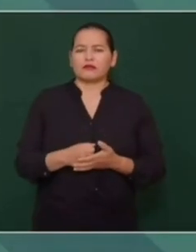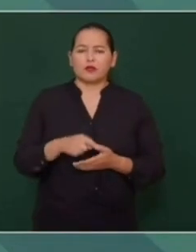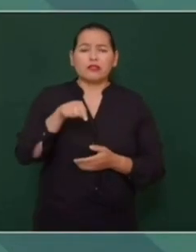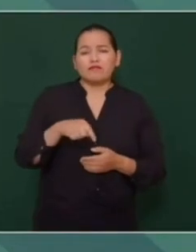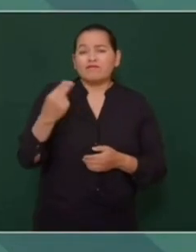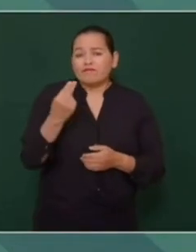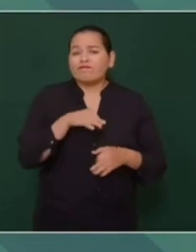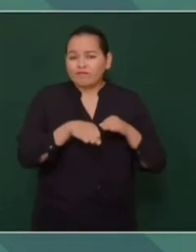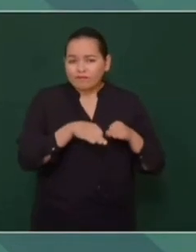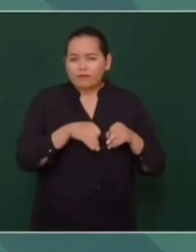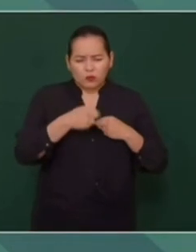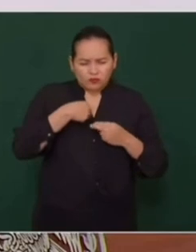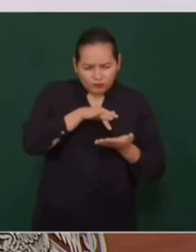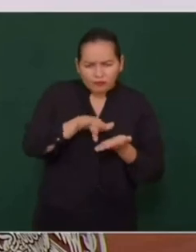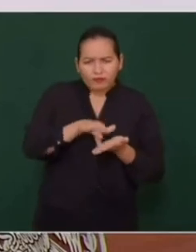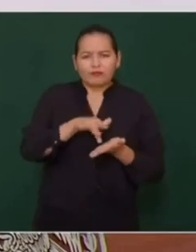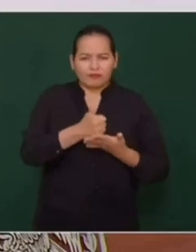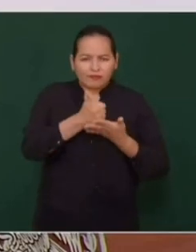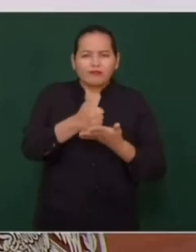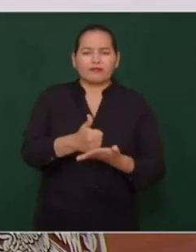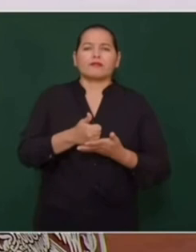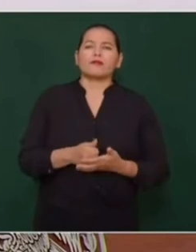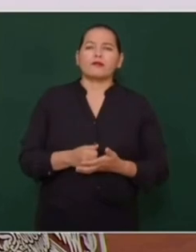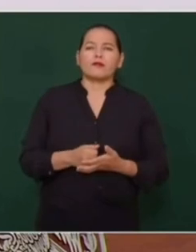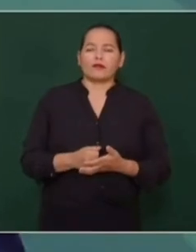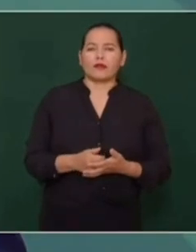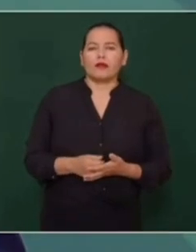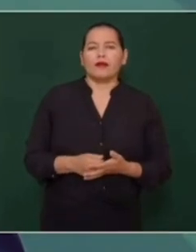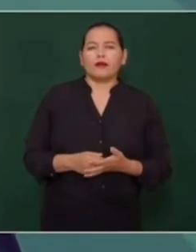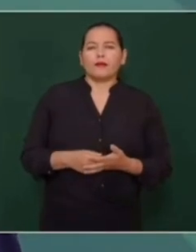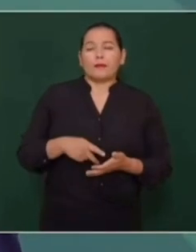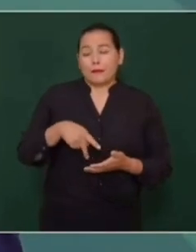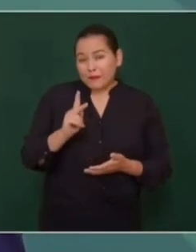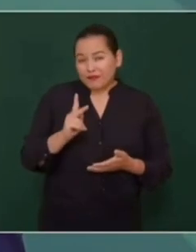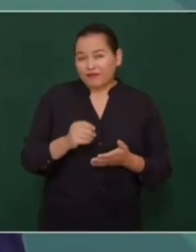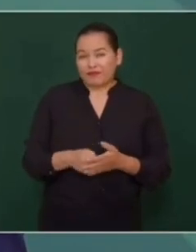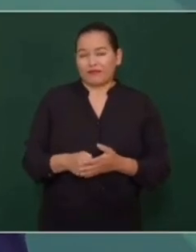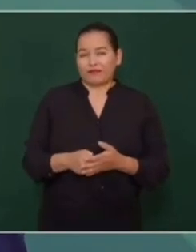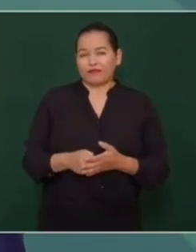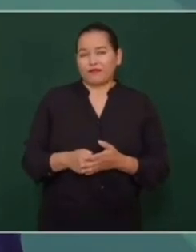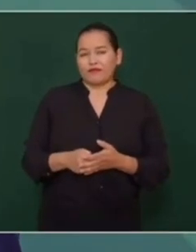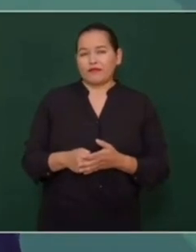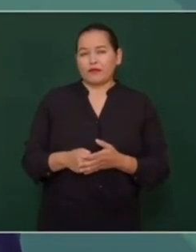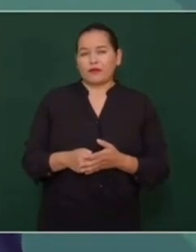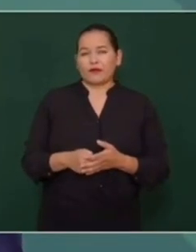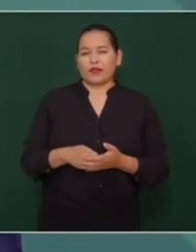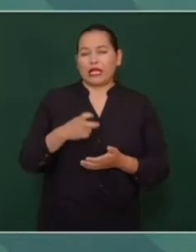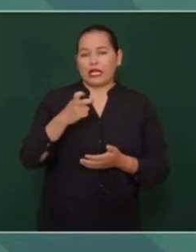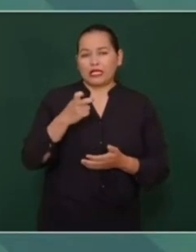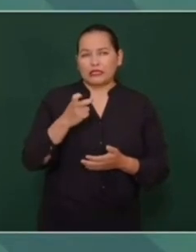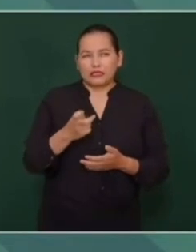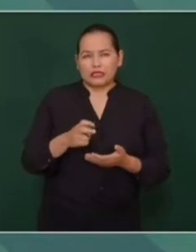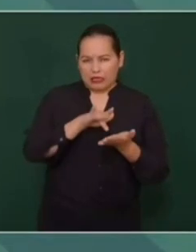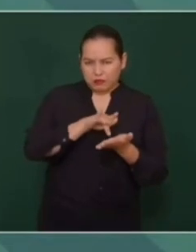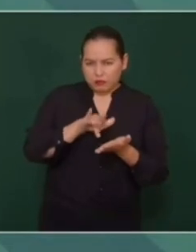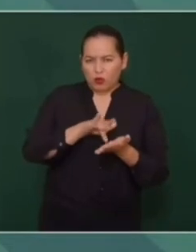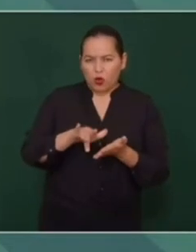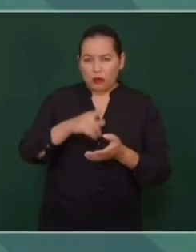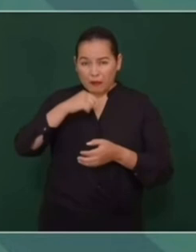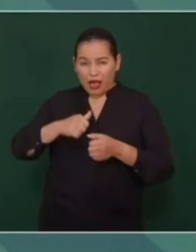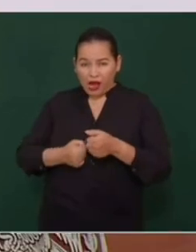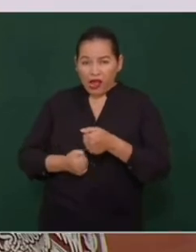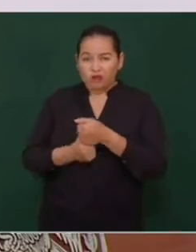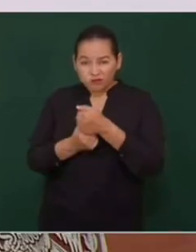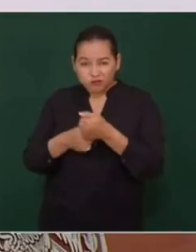trabajo, lo ayudamos, pero que no sirva como base de apoyo a la